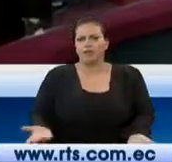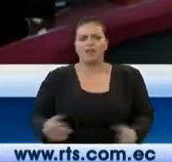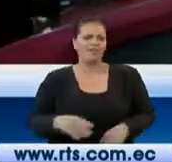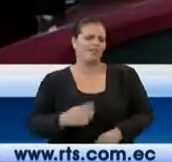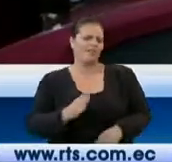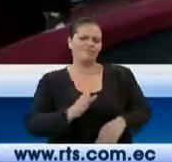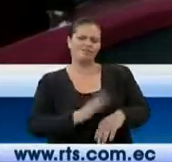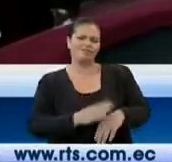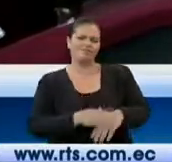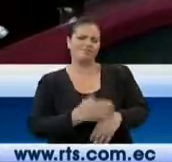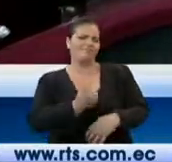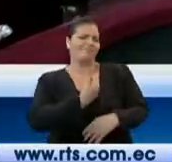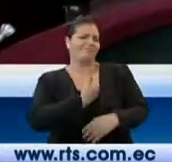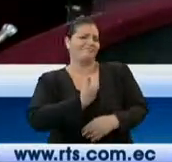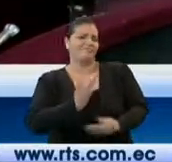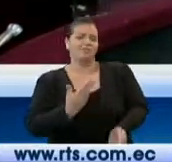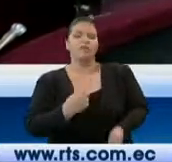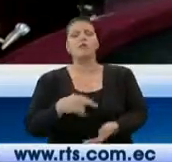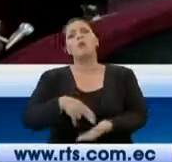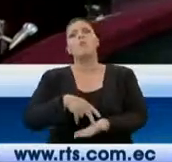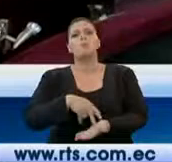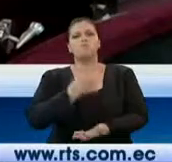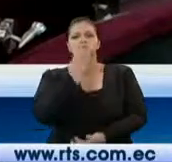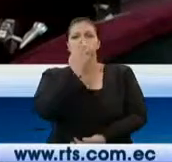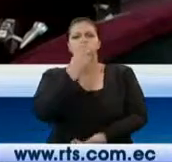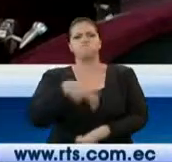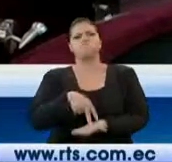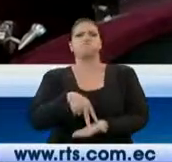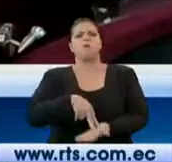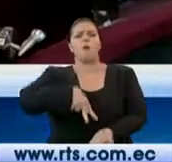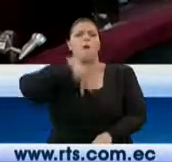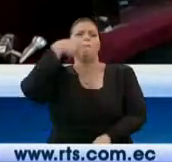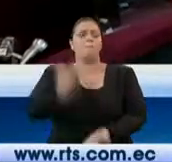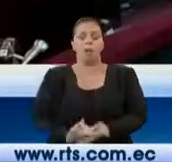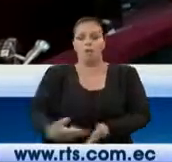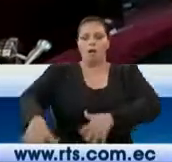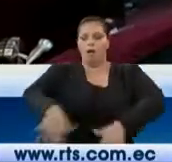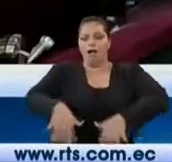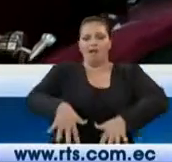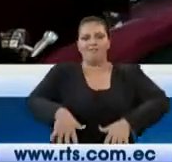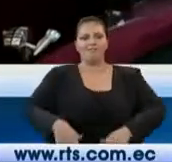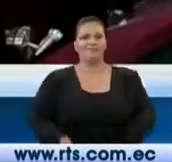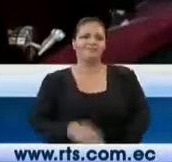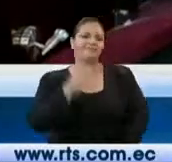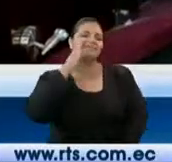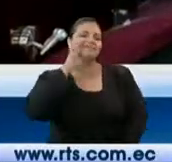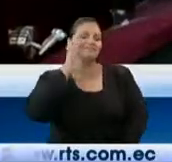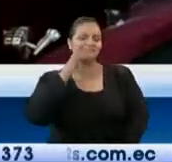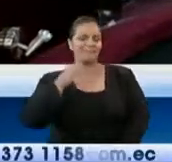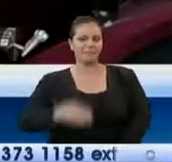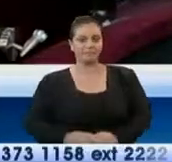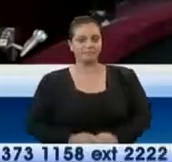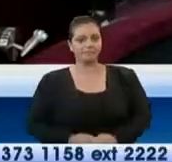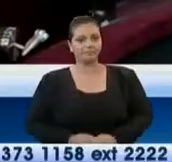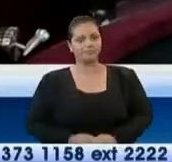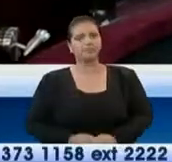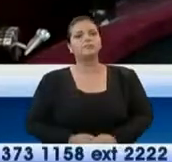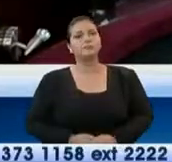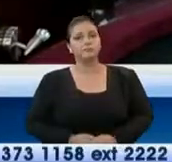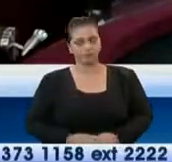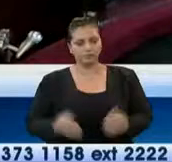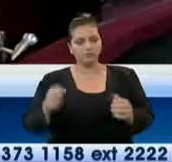qué sienten? Ya casi le he dicho que sienten. Bueno, hablando en serio, el temblor, un temblor de 5.8 parece,